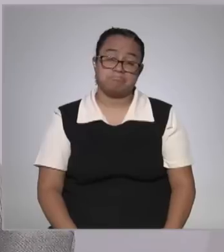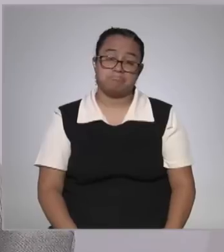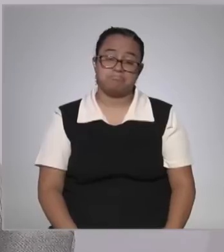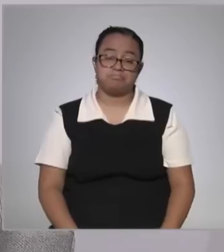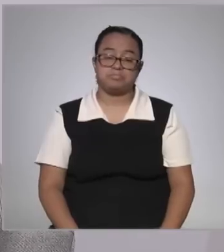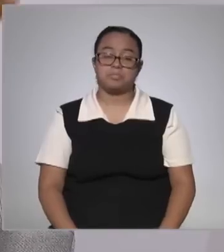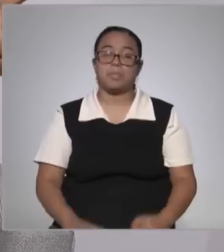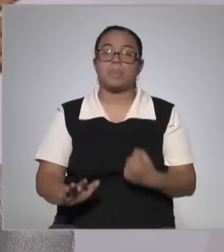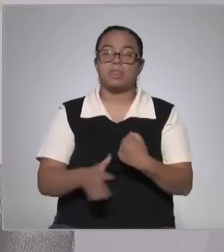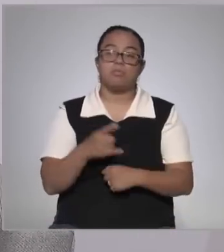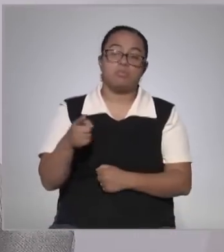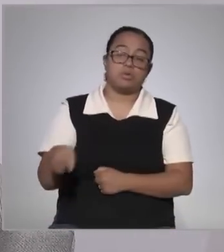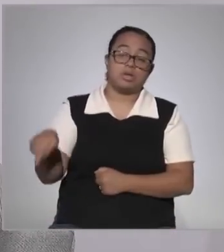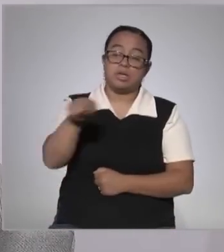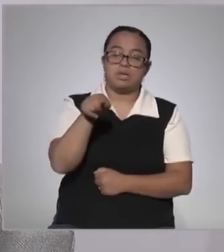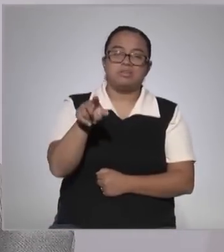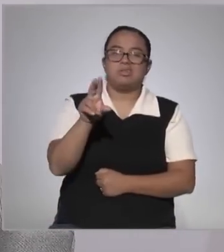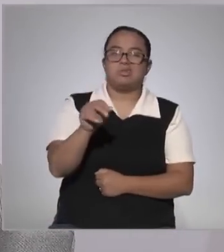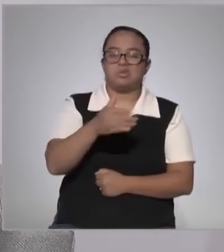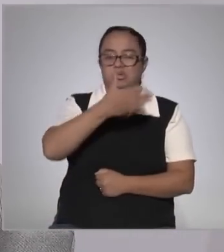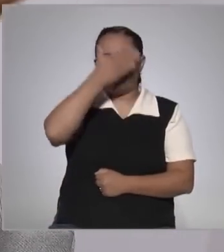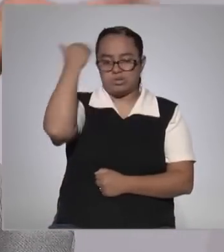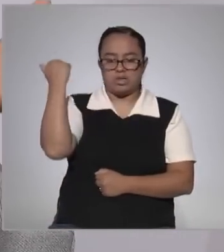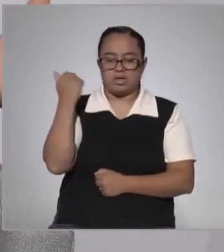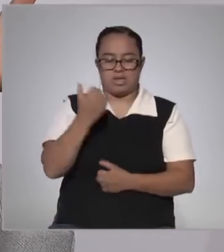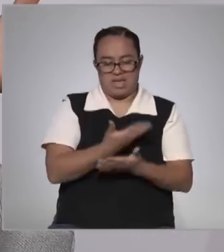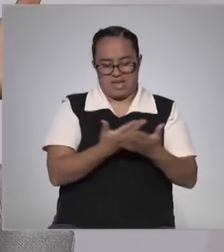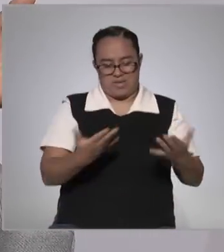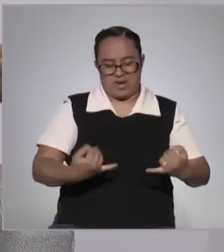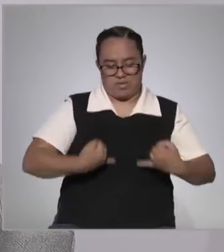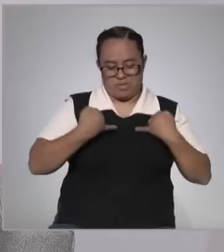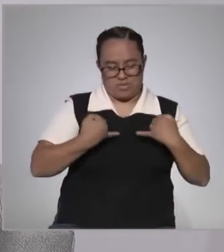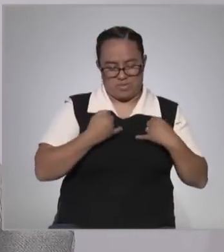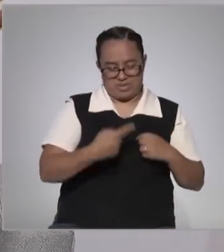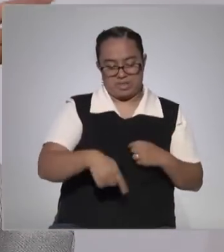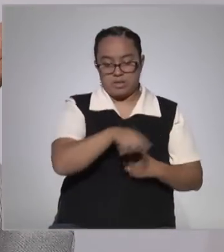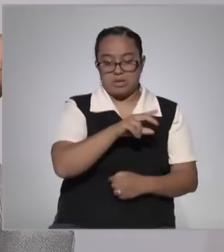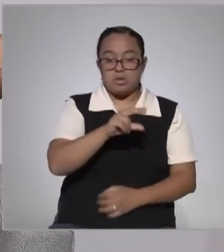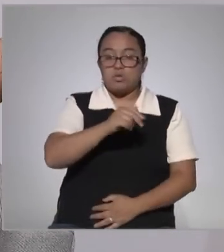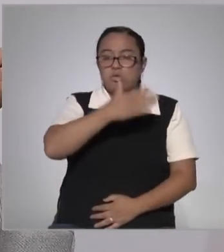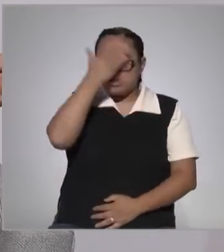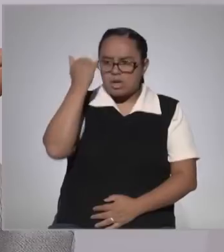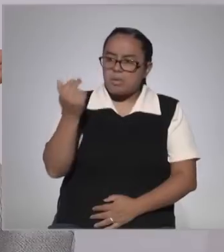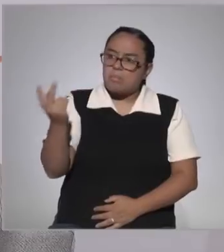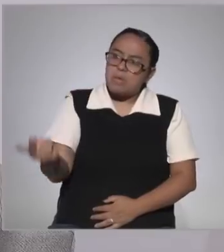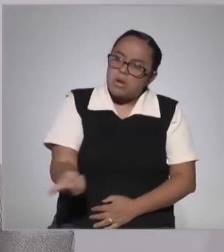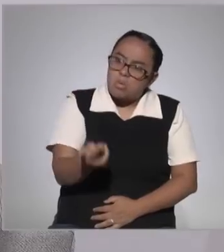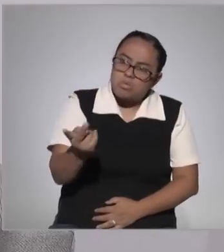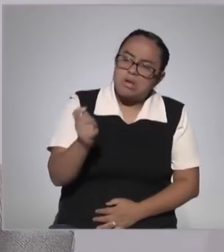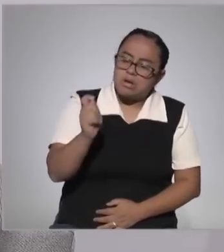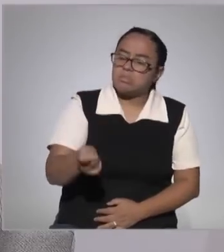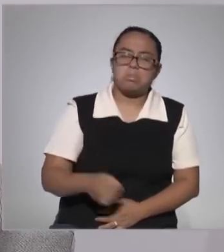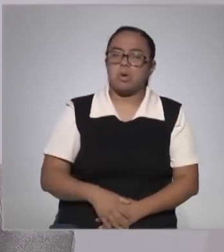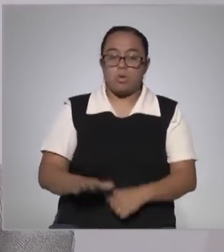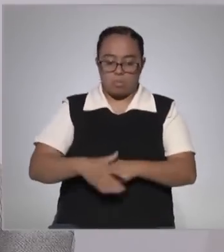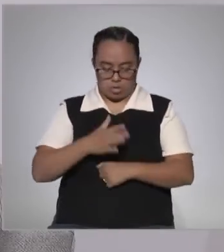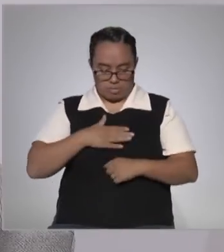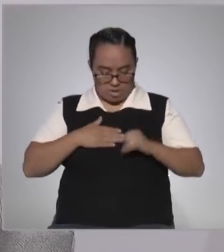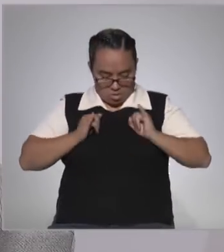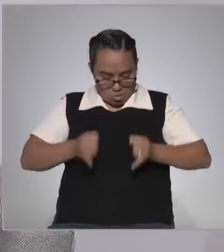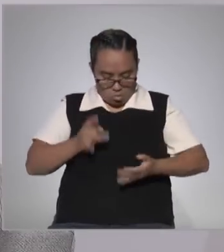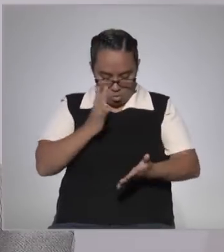porque tampoco saben las generaciones actuales preguntar, porque estamos en un individualismo a